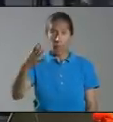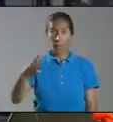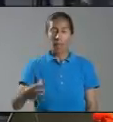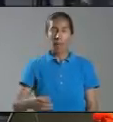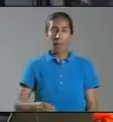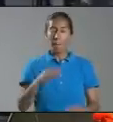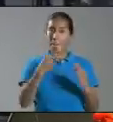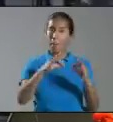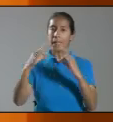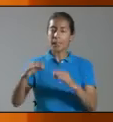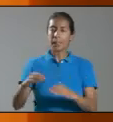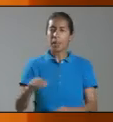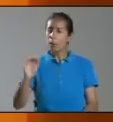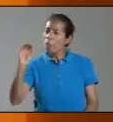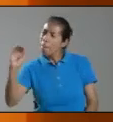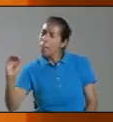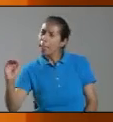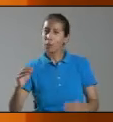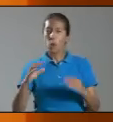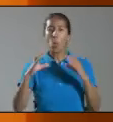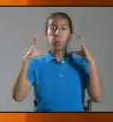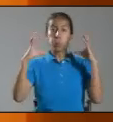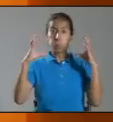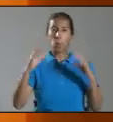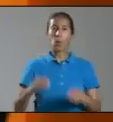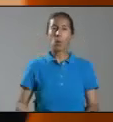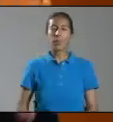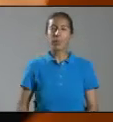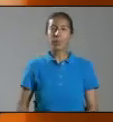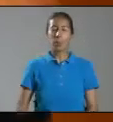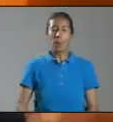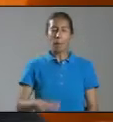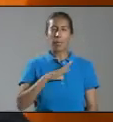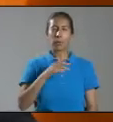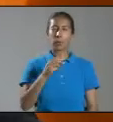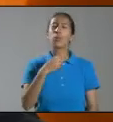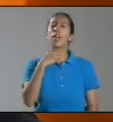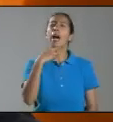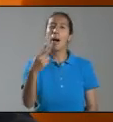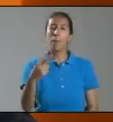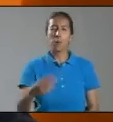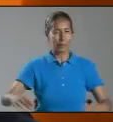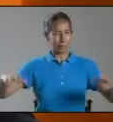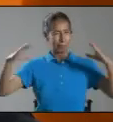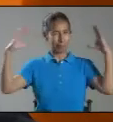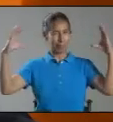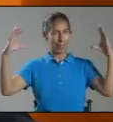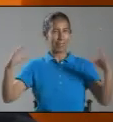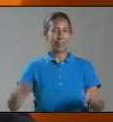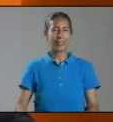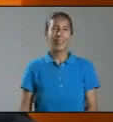Bajito, gordito, pero que tenía un bozarrón, parecía mini componente, ahora que no me puede regañar.